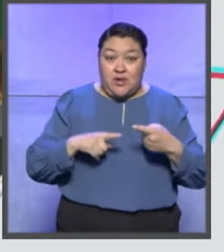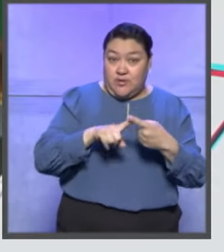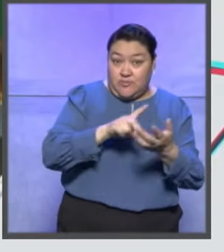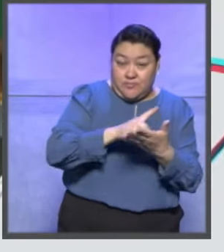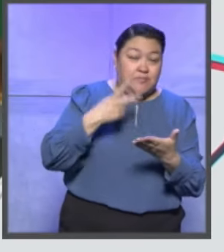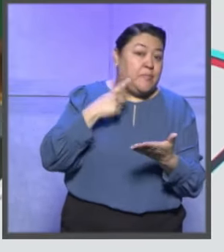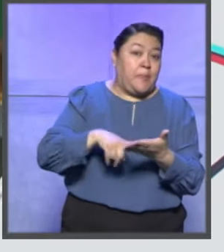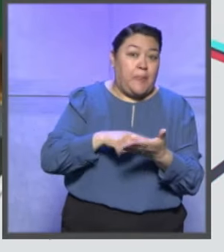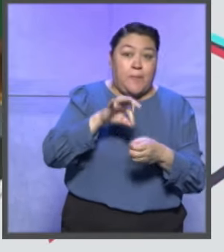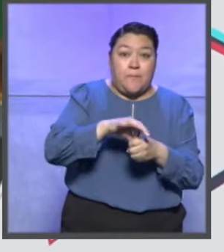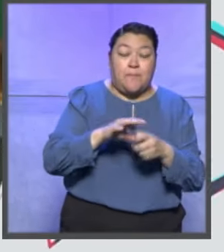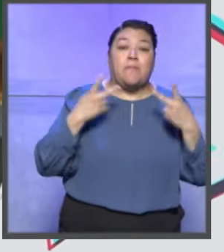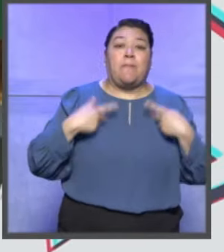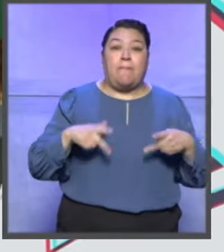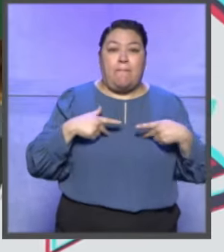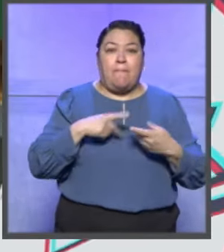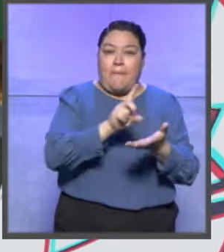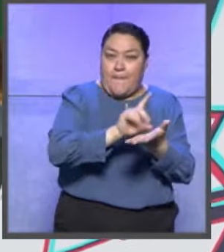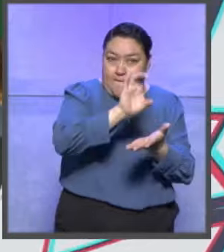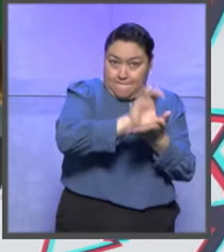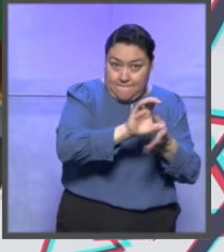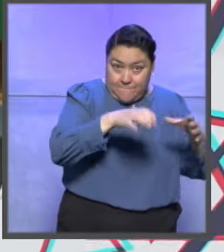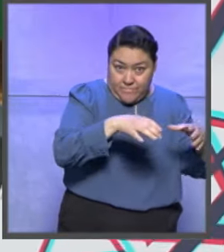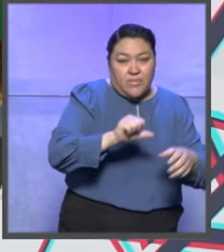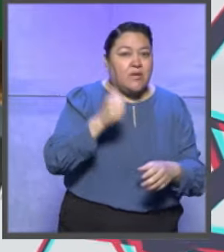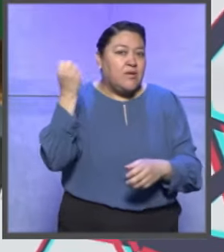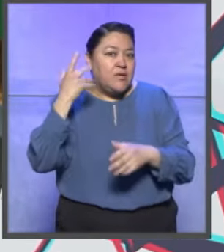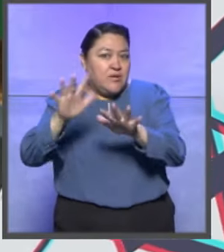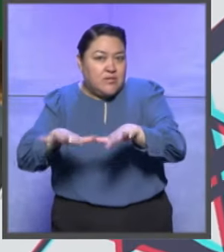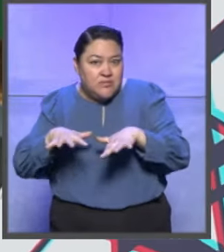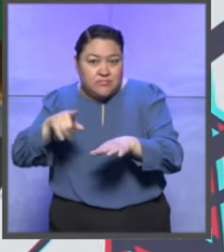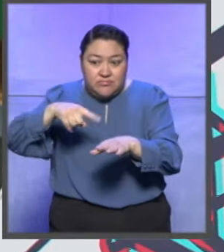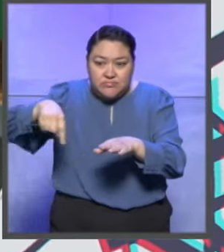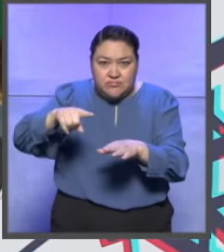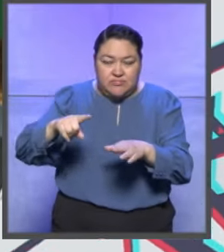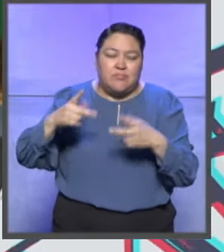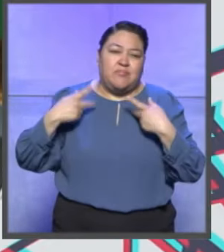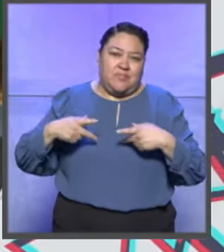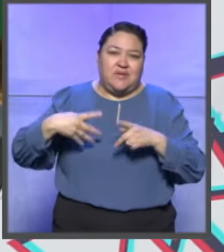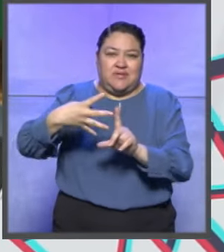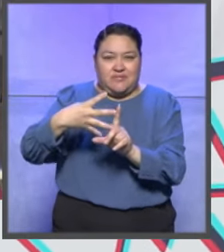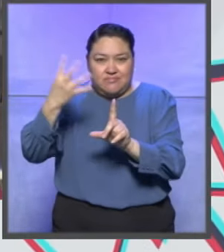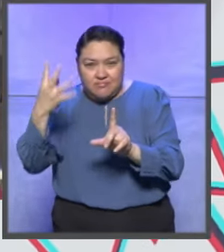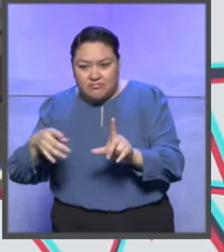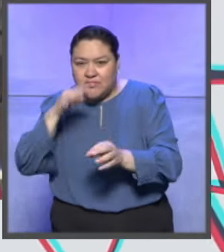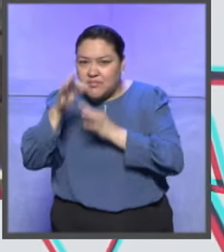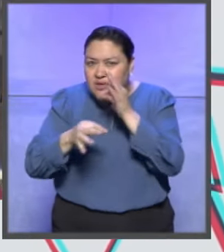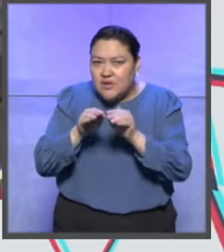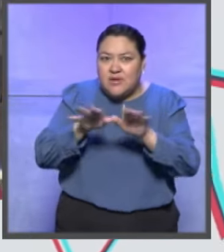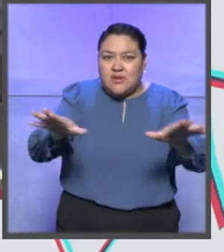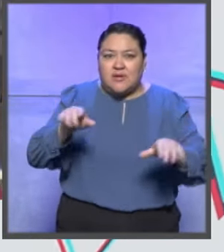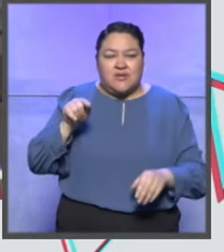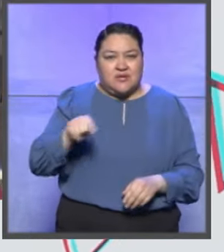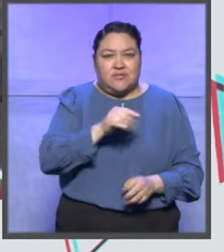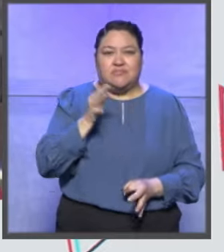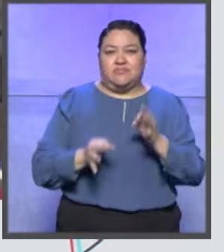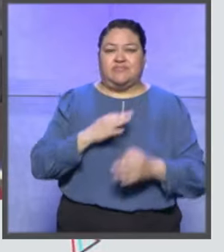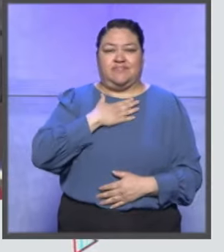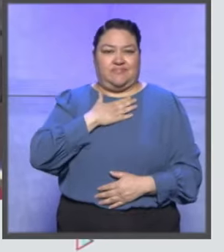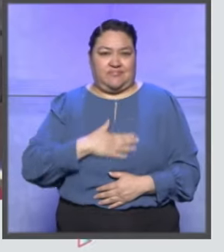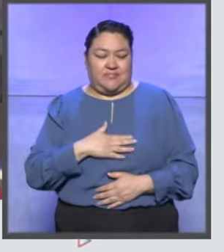derechos político-electorales de las personas con discapacidad y de la población LGBTTIQ+, desde